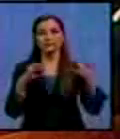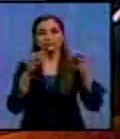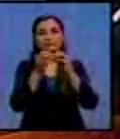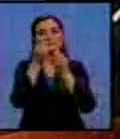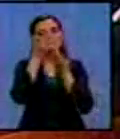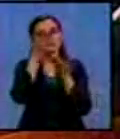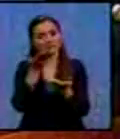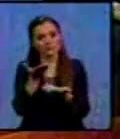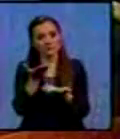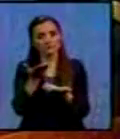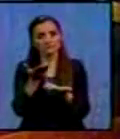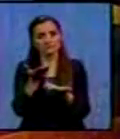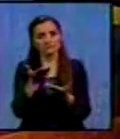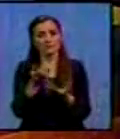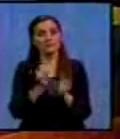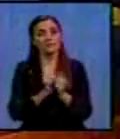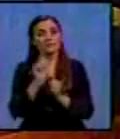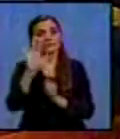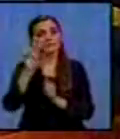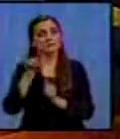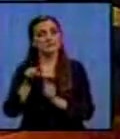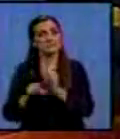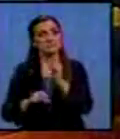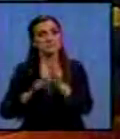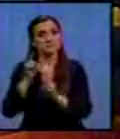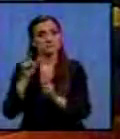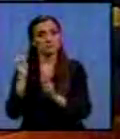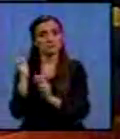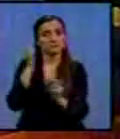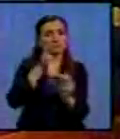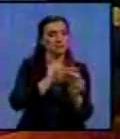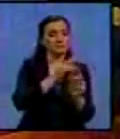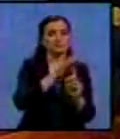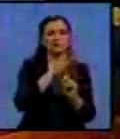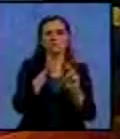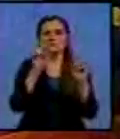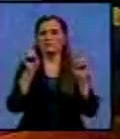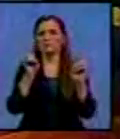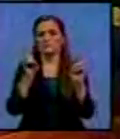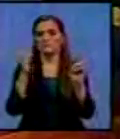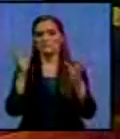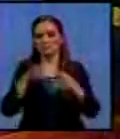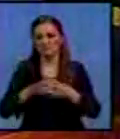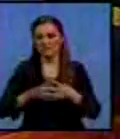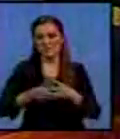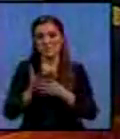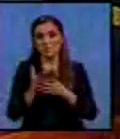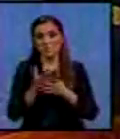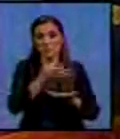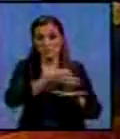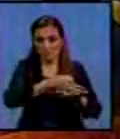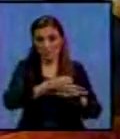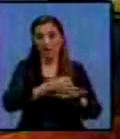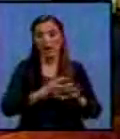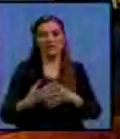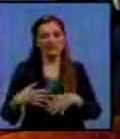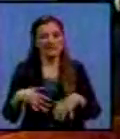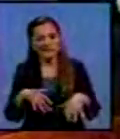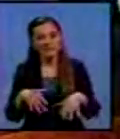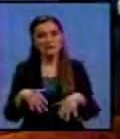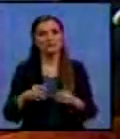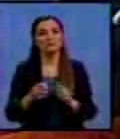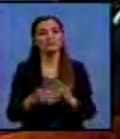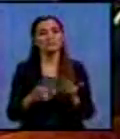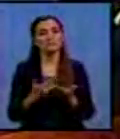con información, le contamos que 5.000 personas asistieron a la Feria Minga por la activación del volcán Cotopaxi. Los asistentes pudieron conocer en